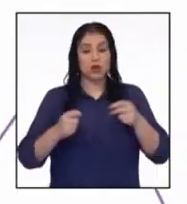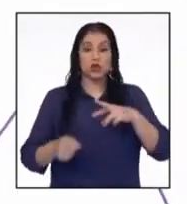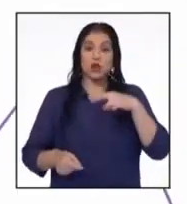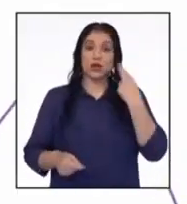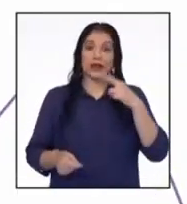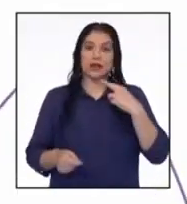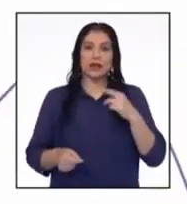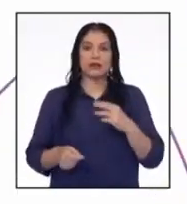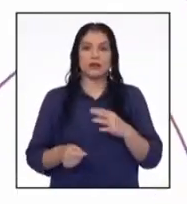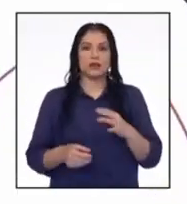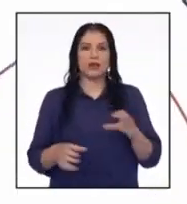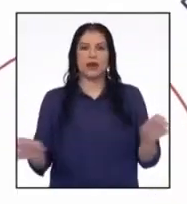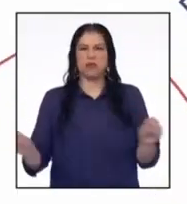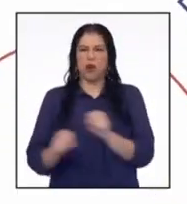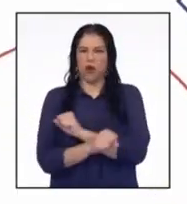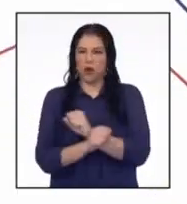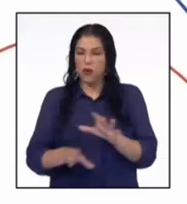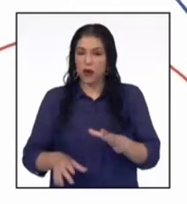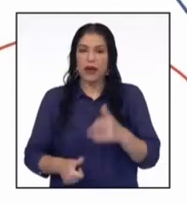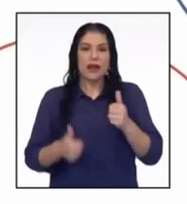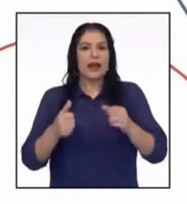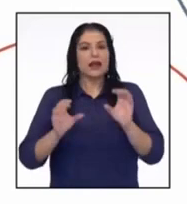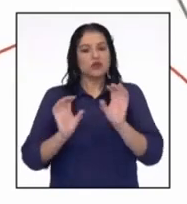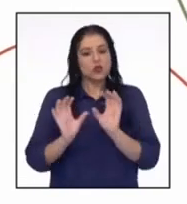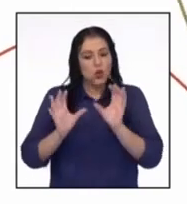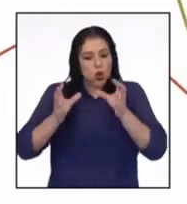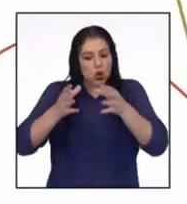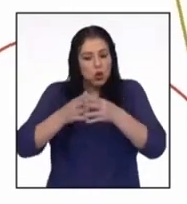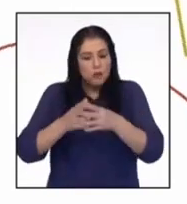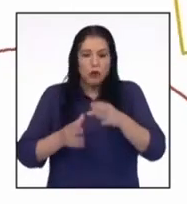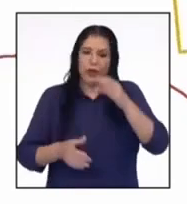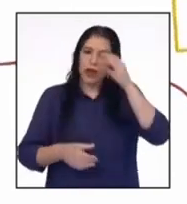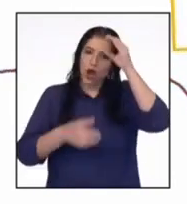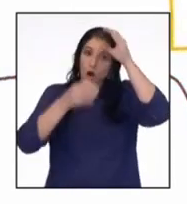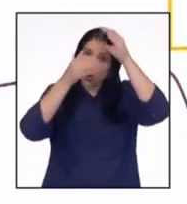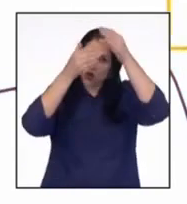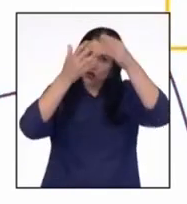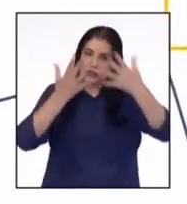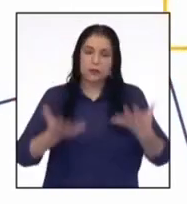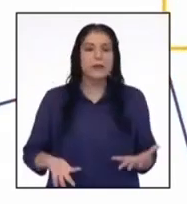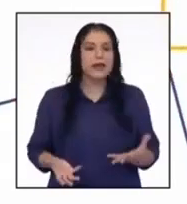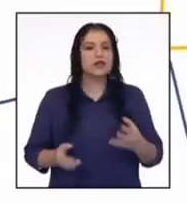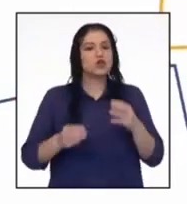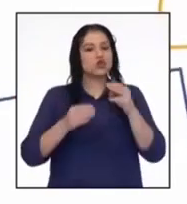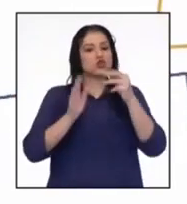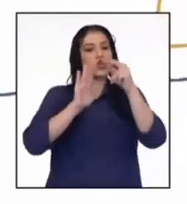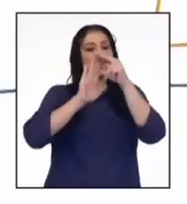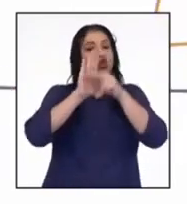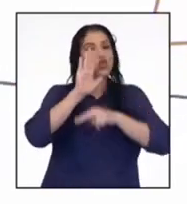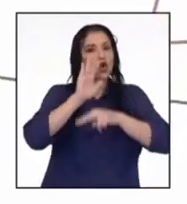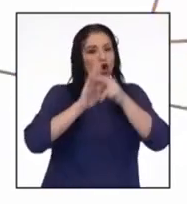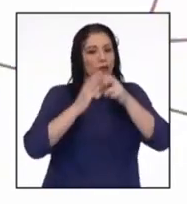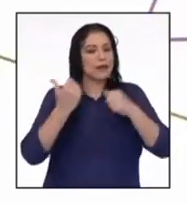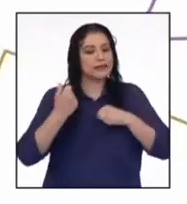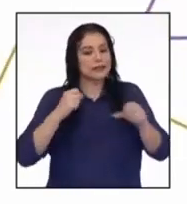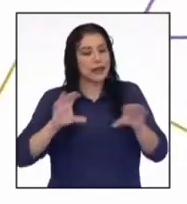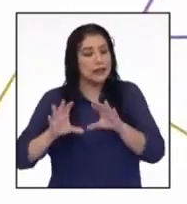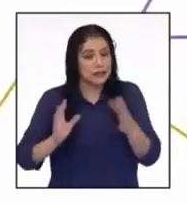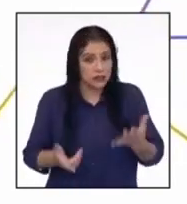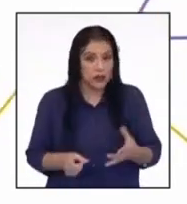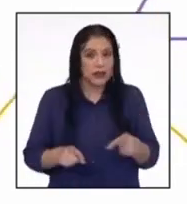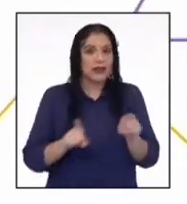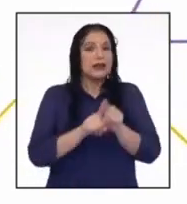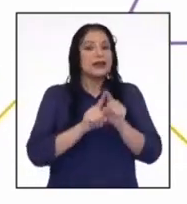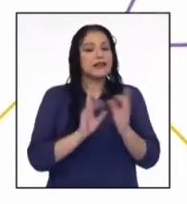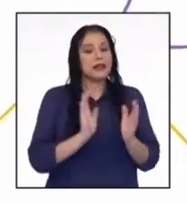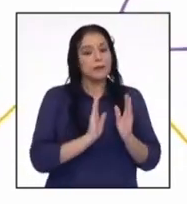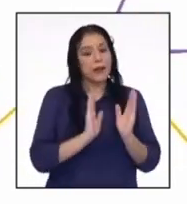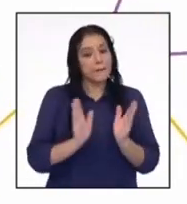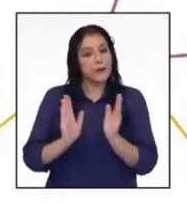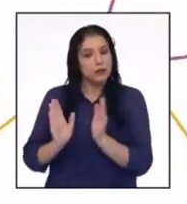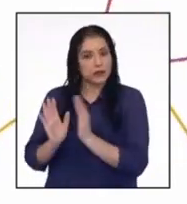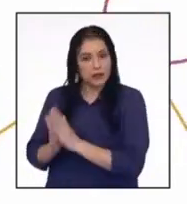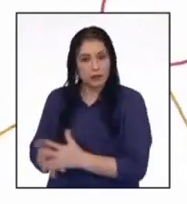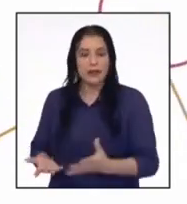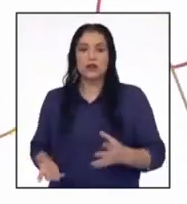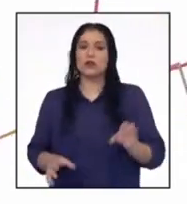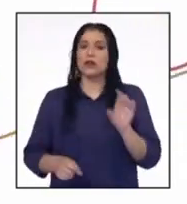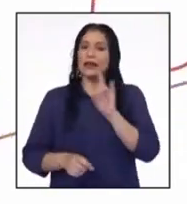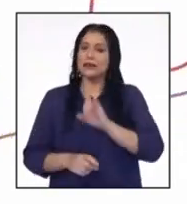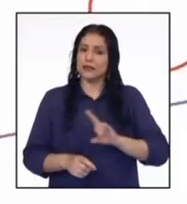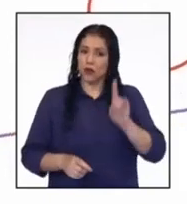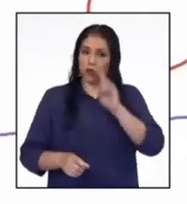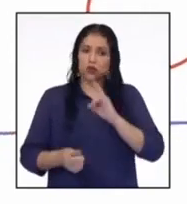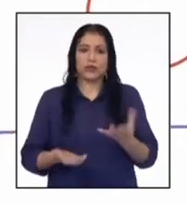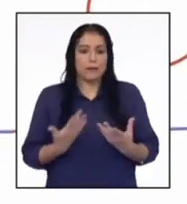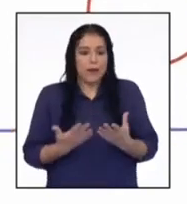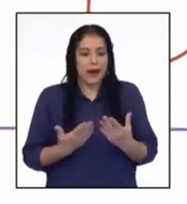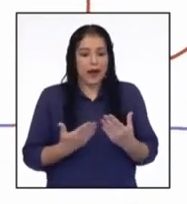riesgo de desastres es el conjunto de conocimientos, medidas, acciones y procedimientos que se